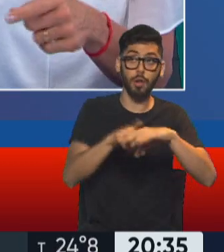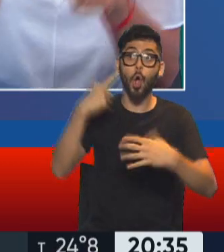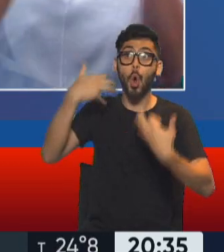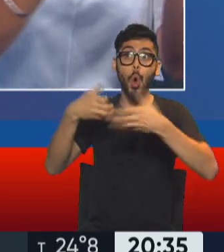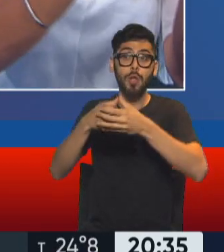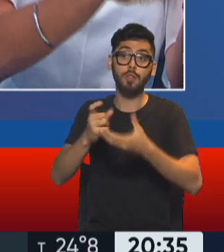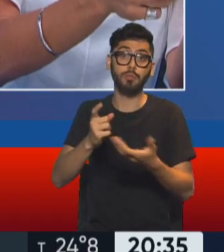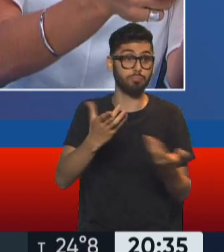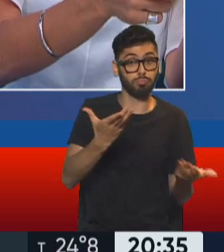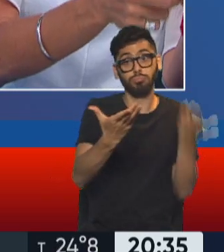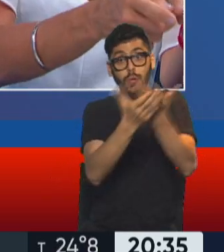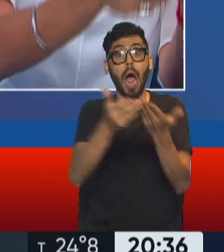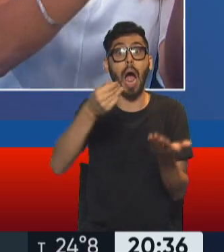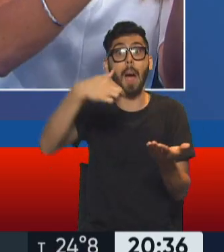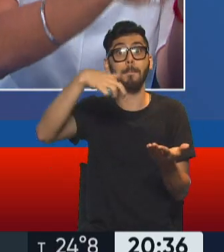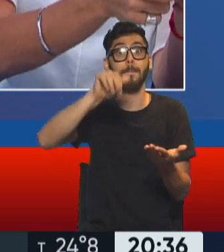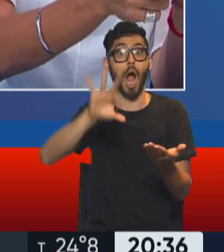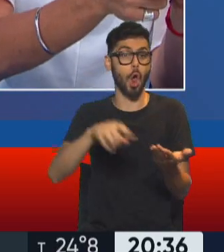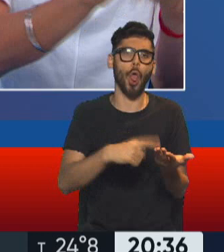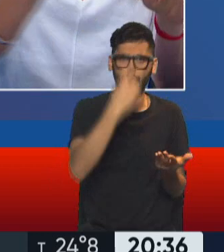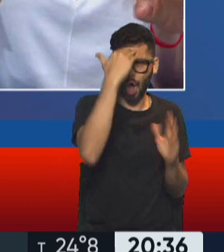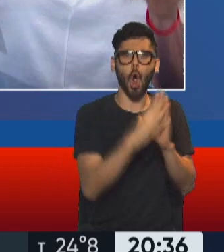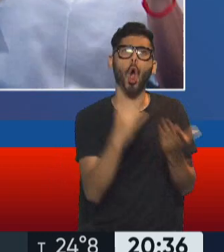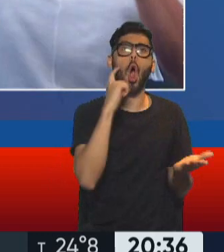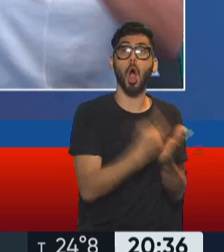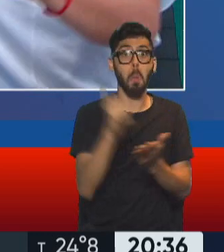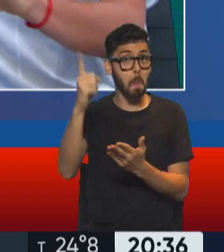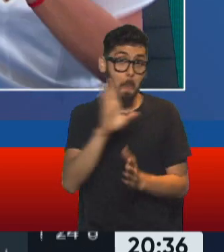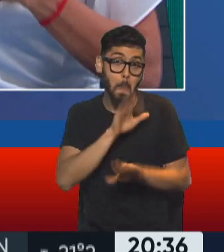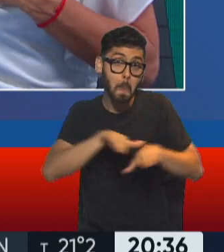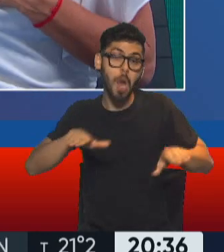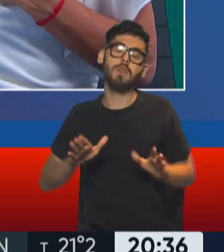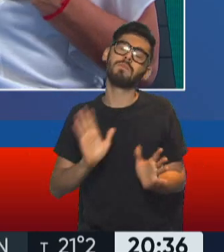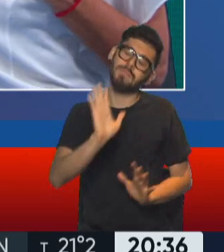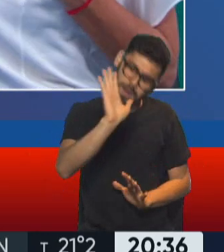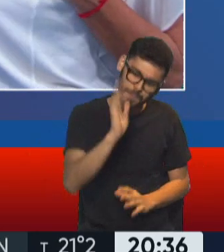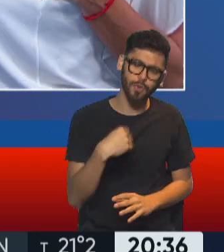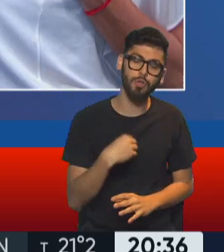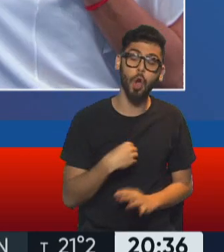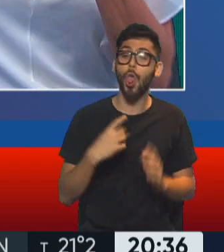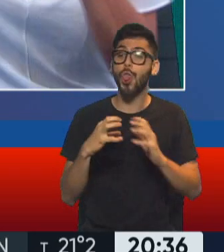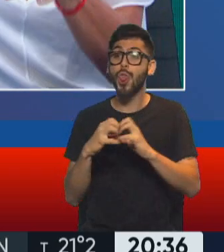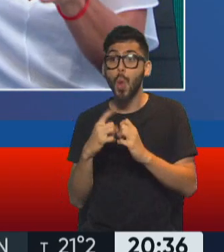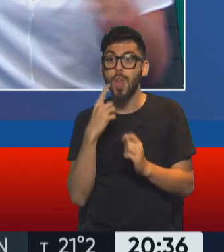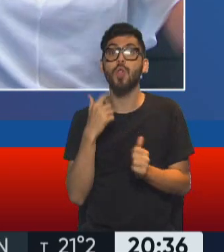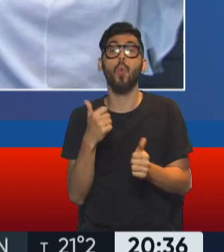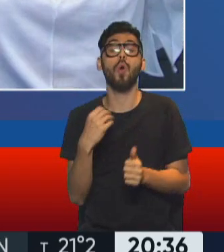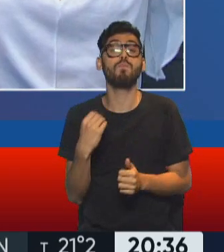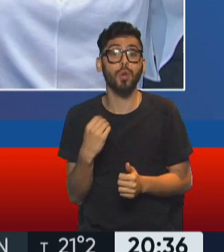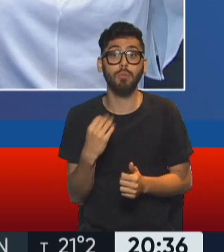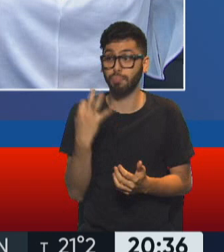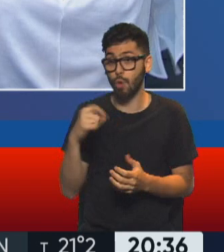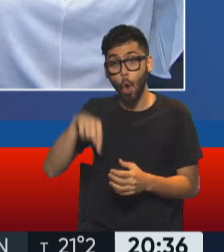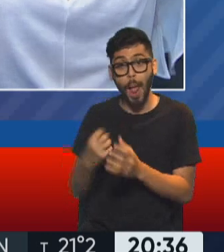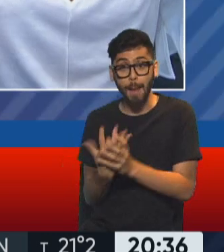dicho que es inconstitucional como lo ha dicho Santilli. Ahora- Yo te digo por qué siento que sirve el debate y que se sintió, porque hoy a la mañana